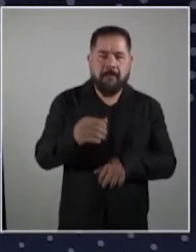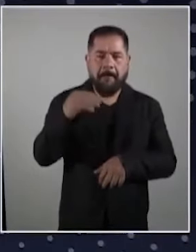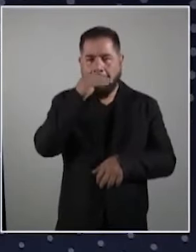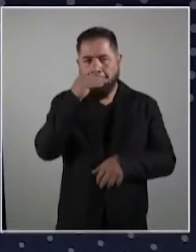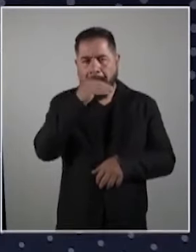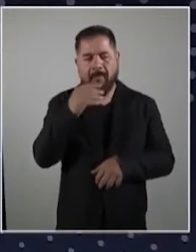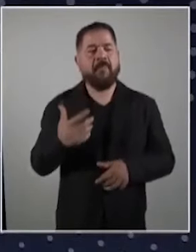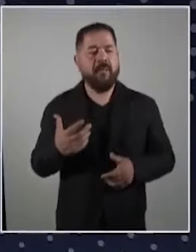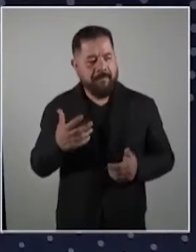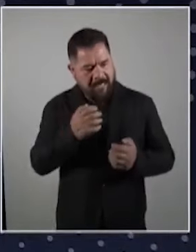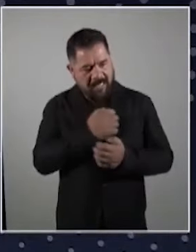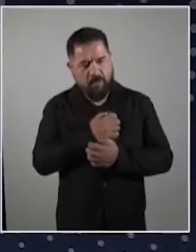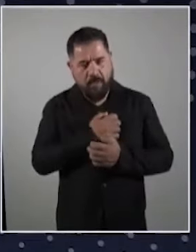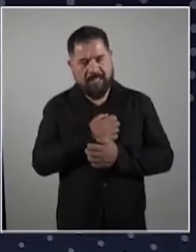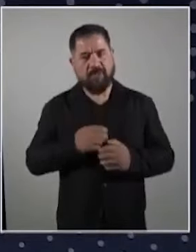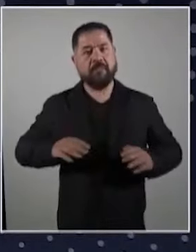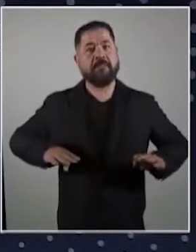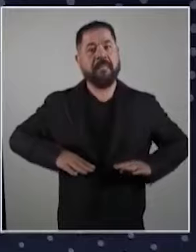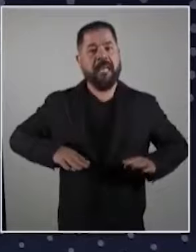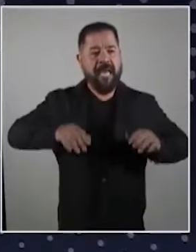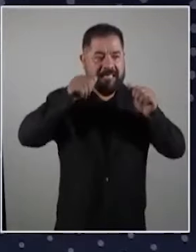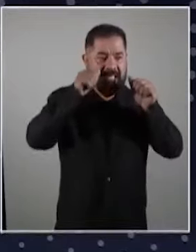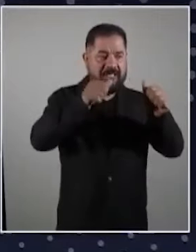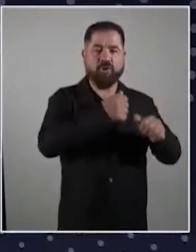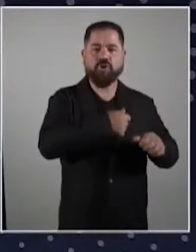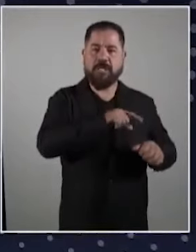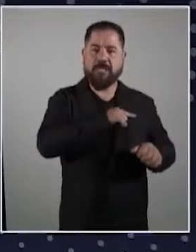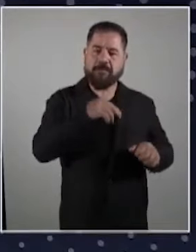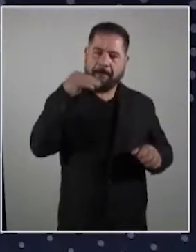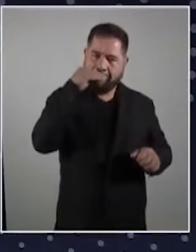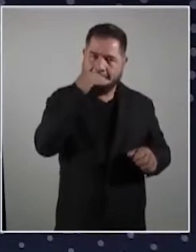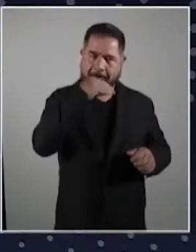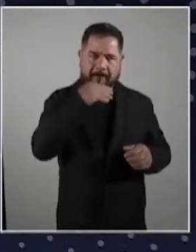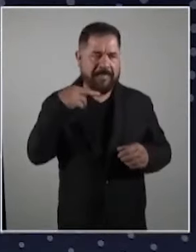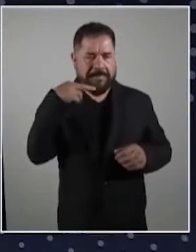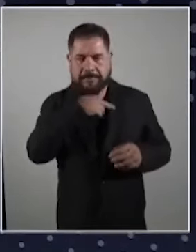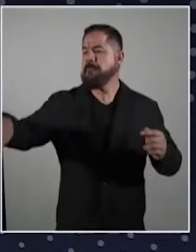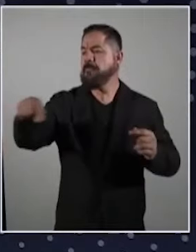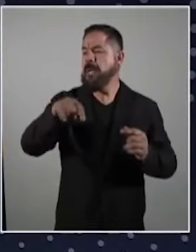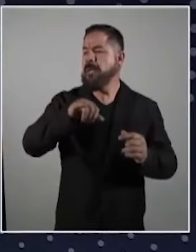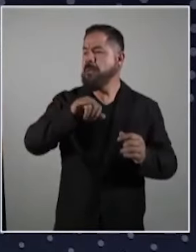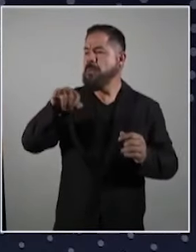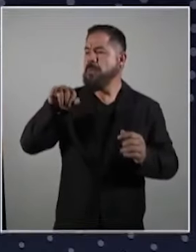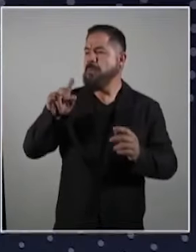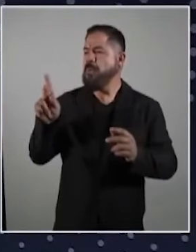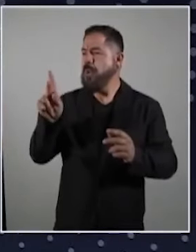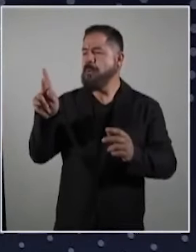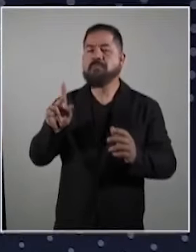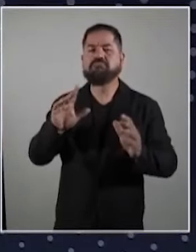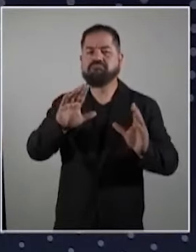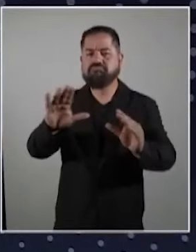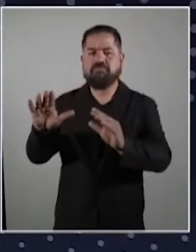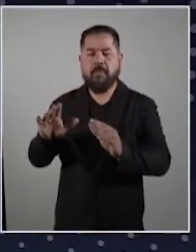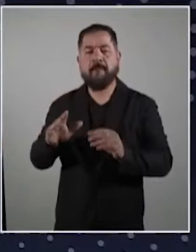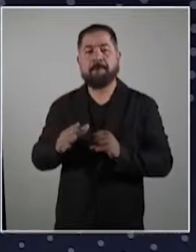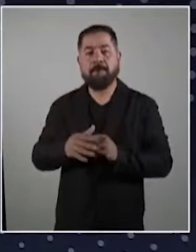educación y una adecuada atención de salud oportuna gratuita y de calidad por esto formaré la dirección de